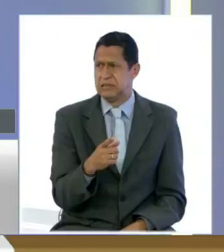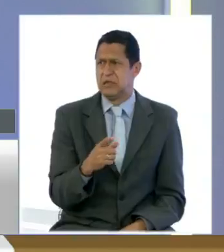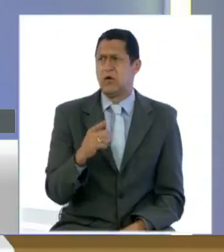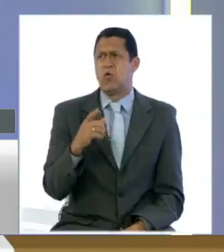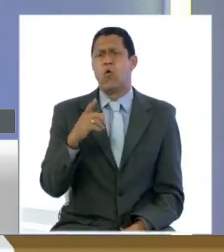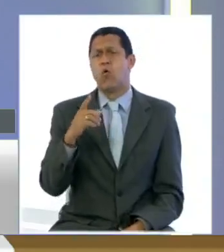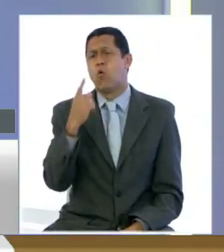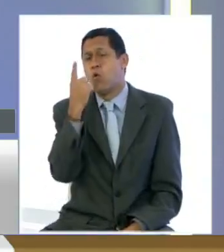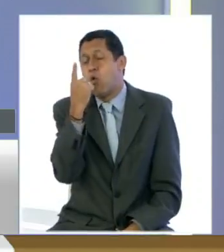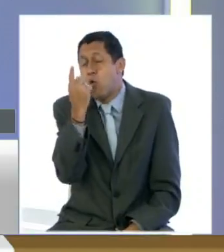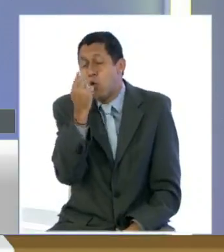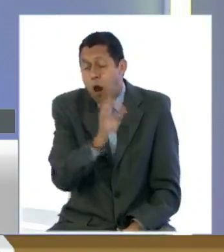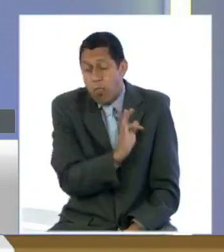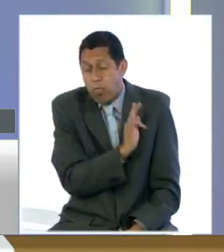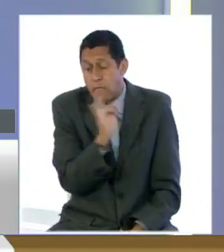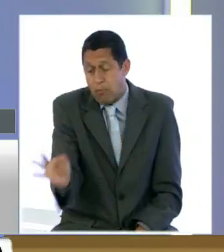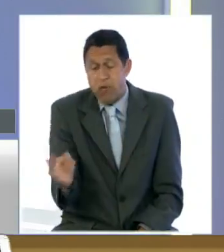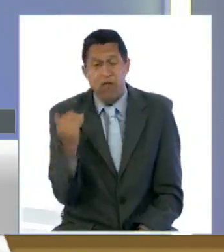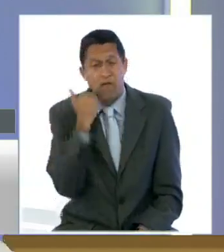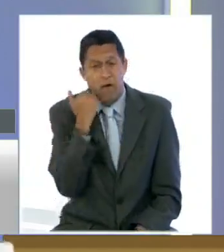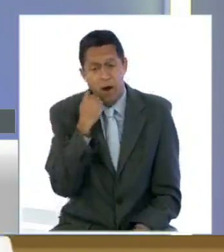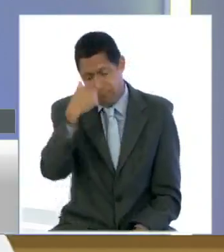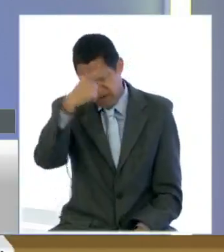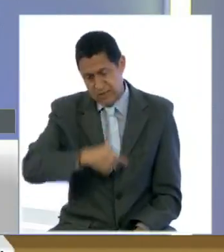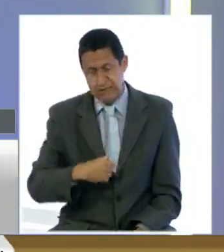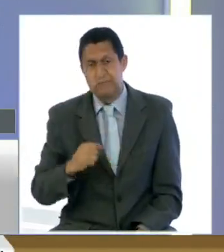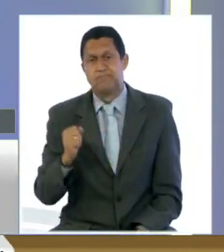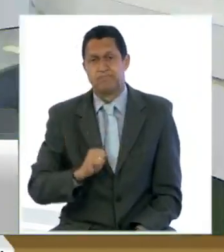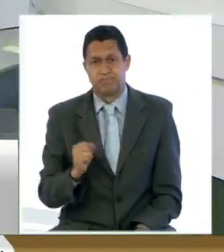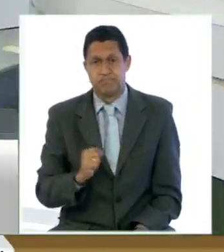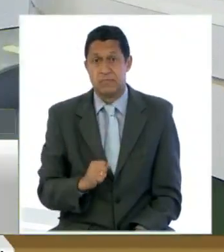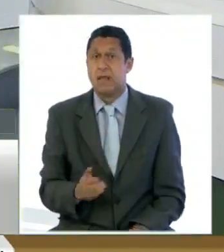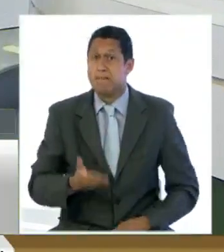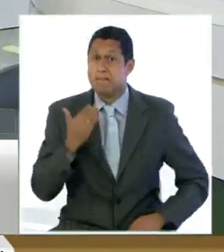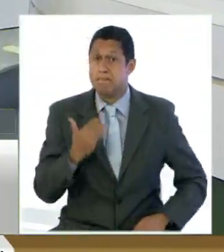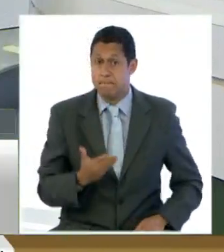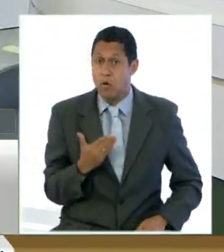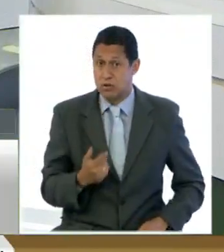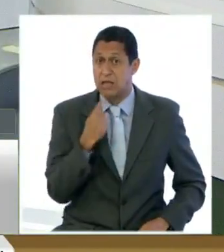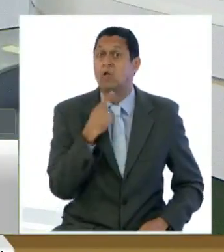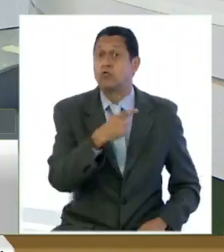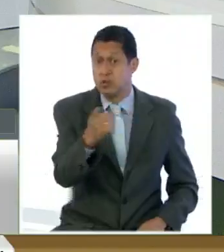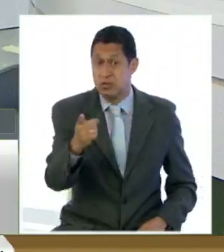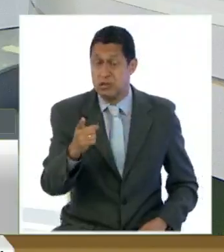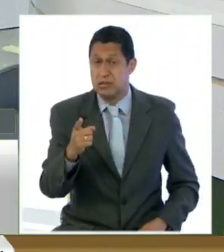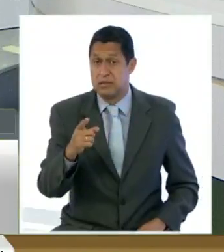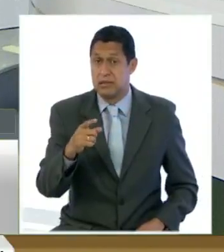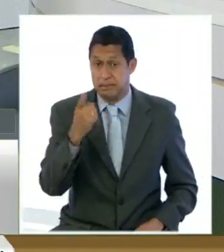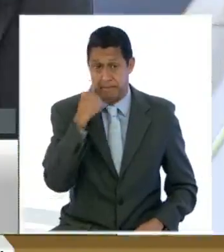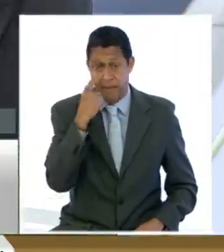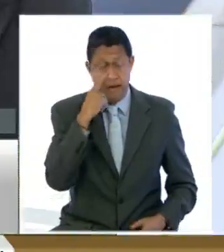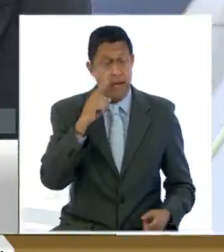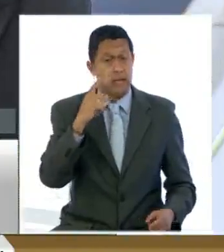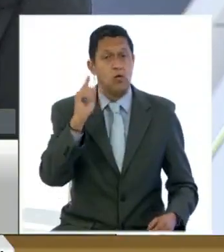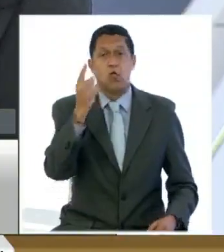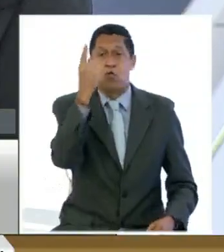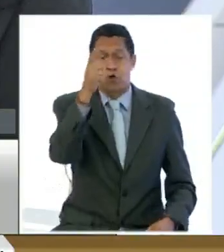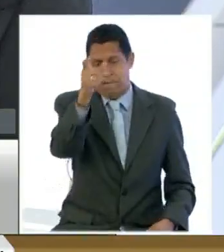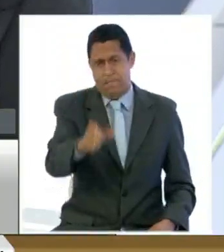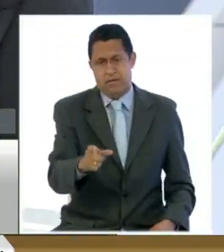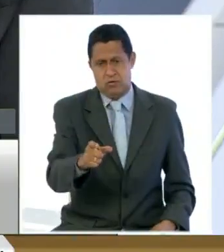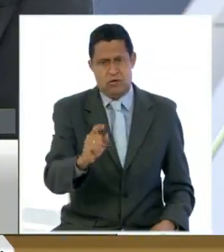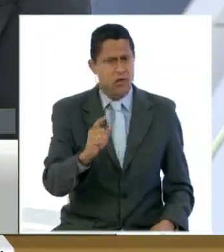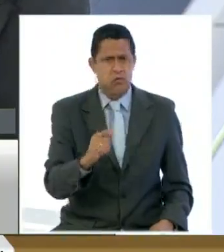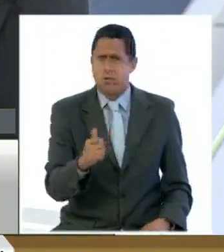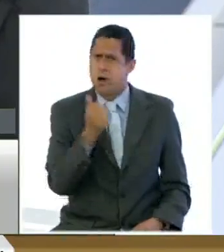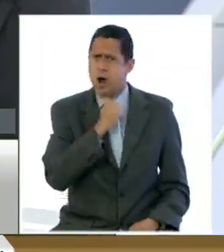una traza de gluten podría enfermar a una persona celíaca. Es importantísimo lo que dice, porque hay que explicarle a la gente que un celíaco no